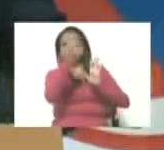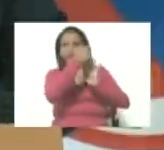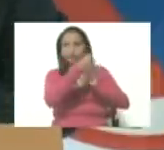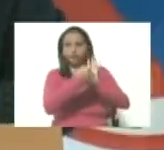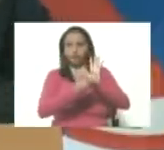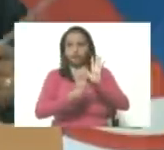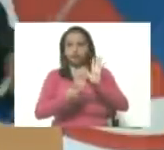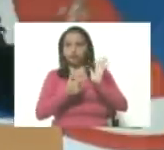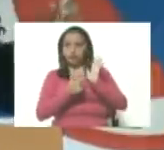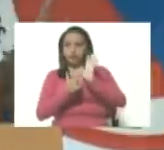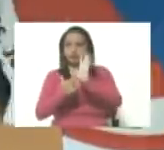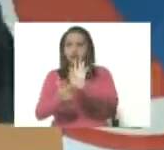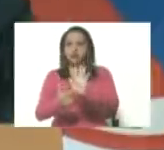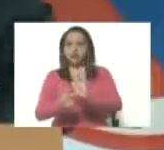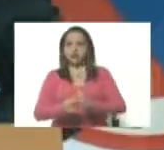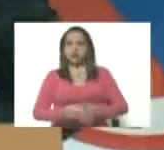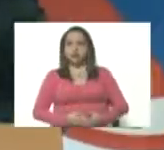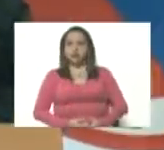este mapa que les voy a mostrar.